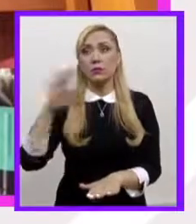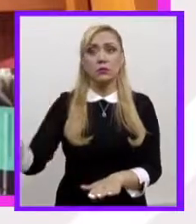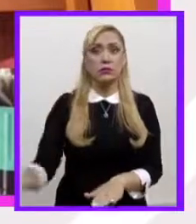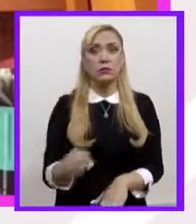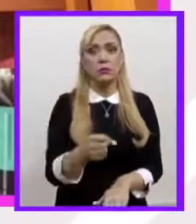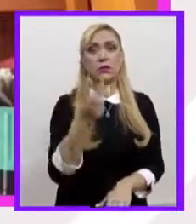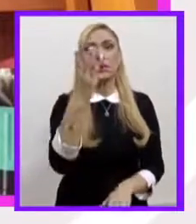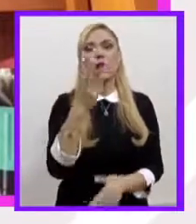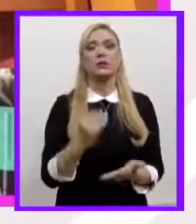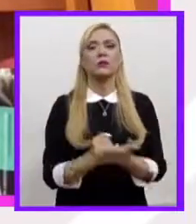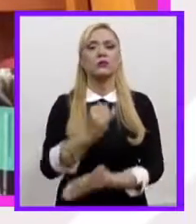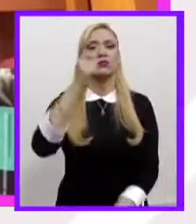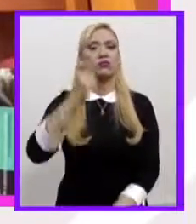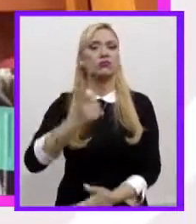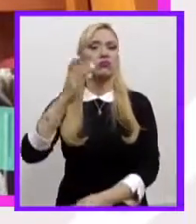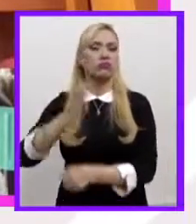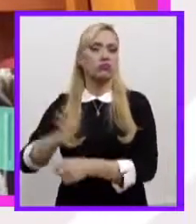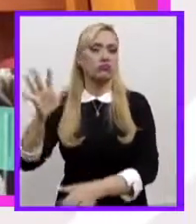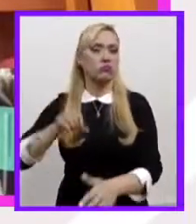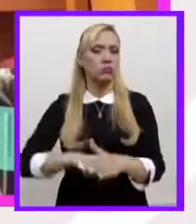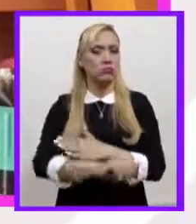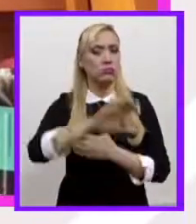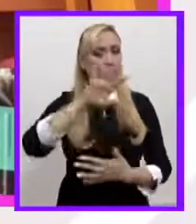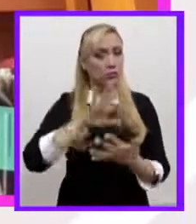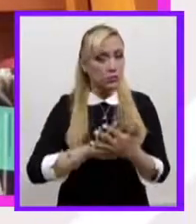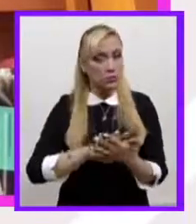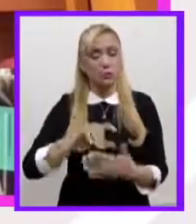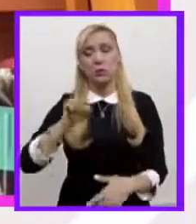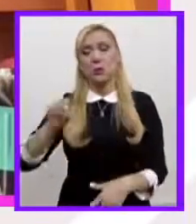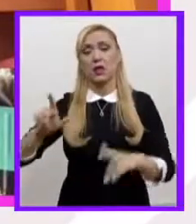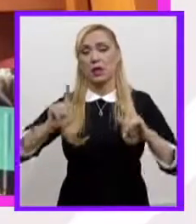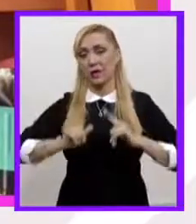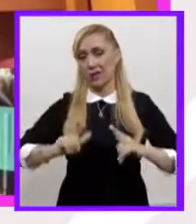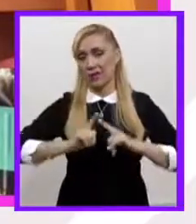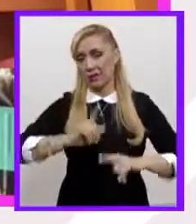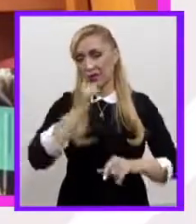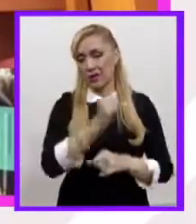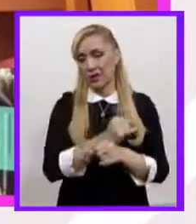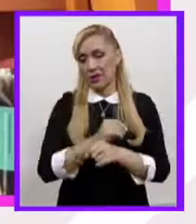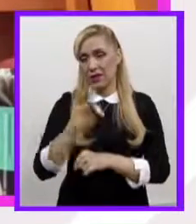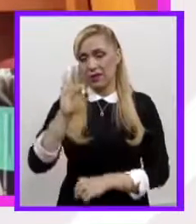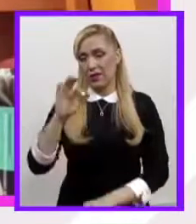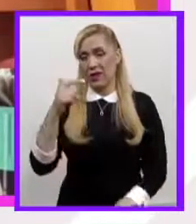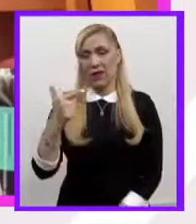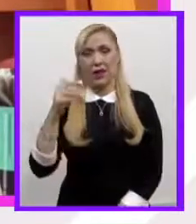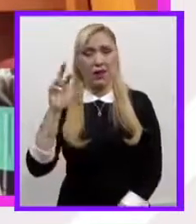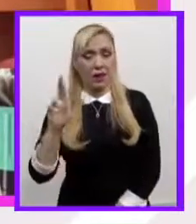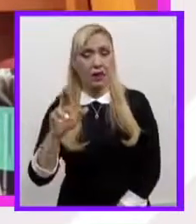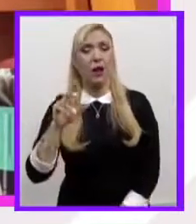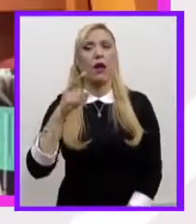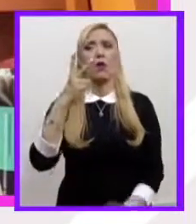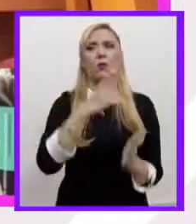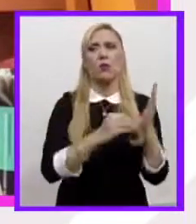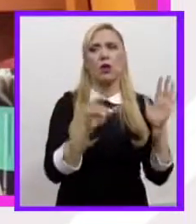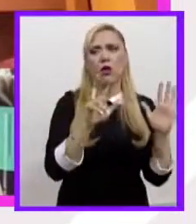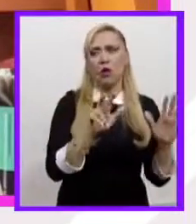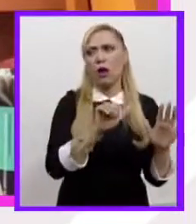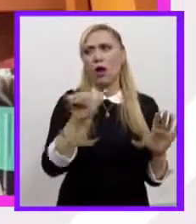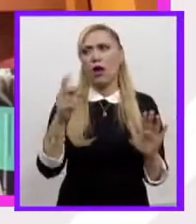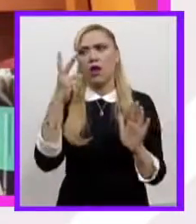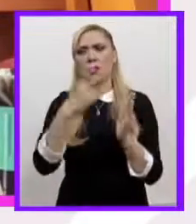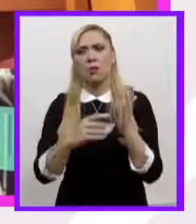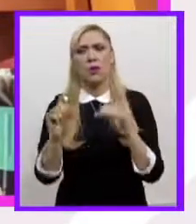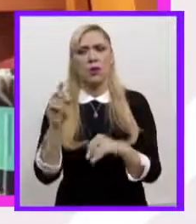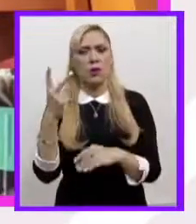ellas condenatorias. Y con datos de la propia Fiscalía General de Justicia, entre 2018 y 2022 han